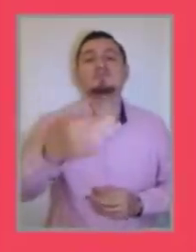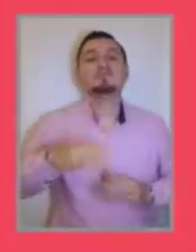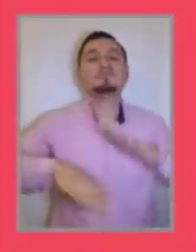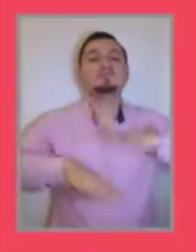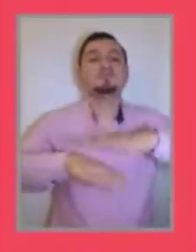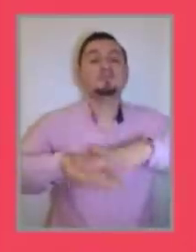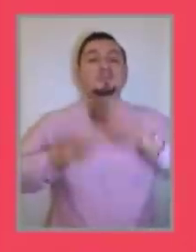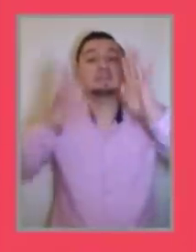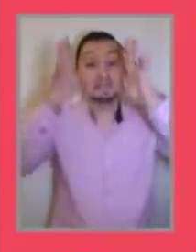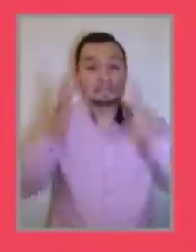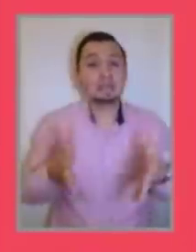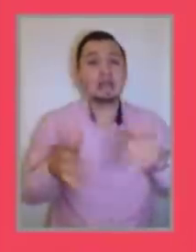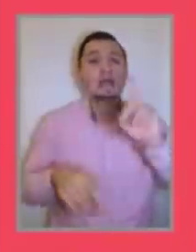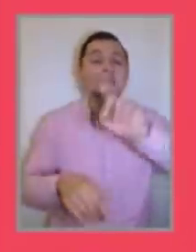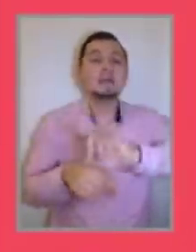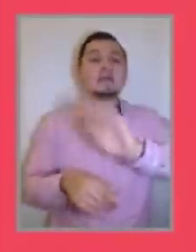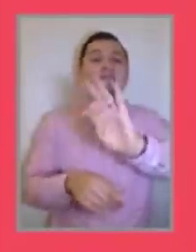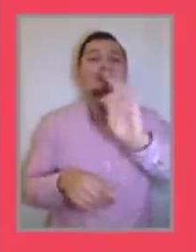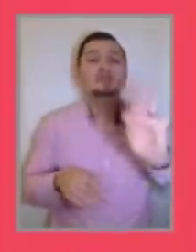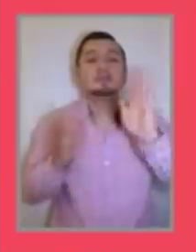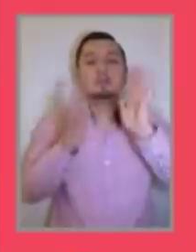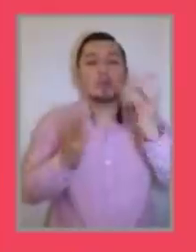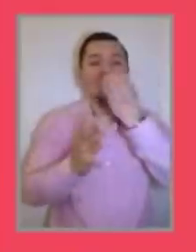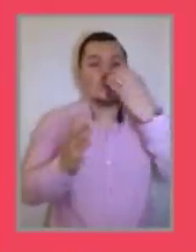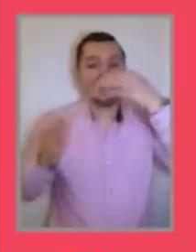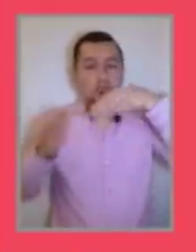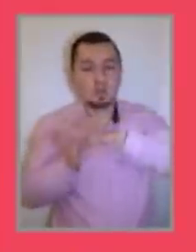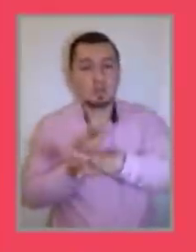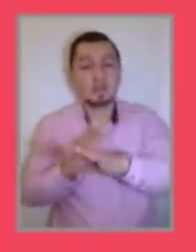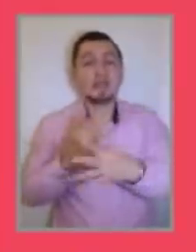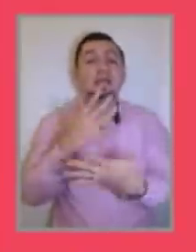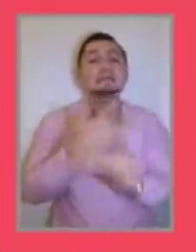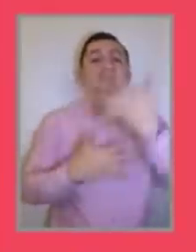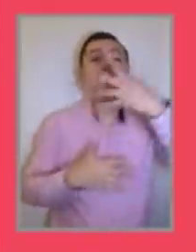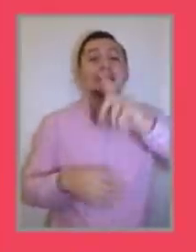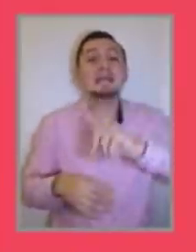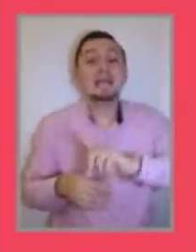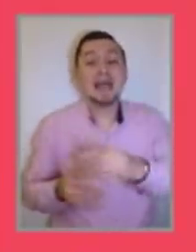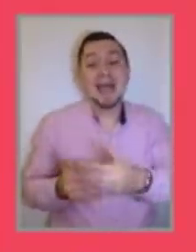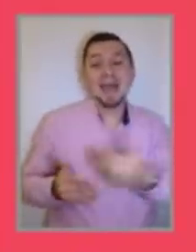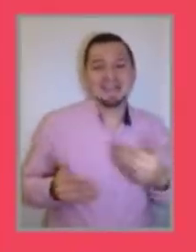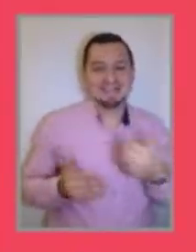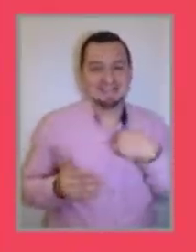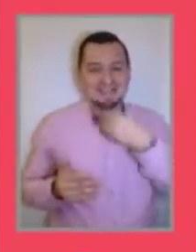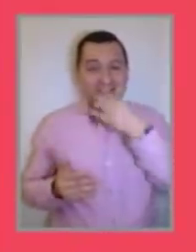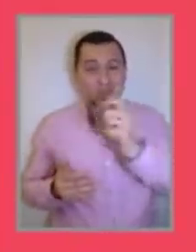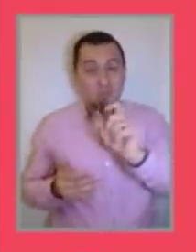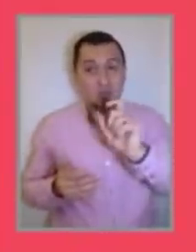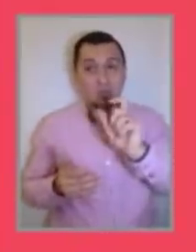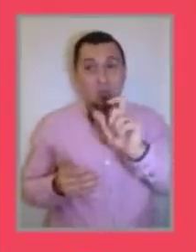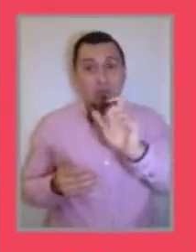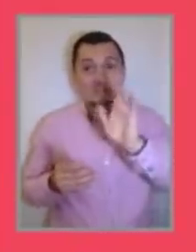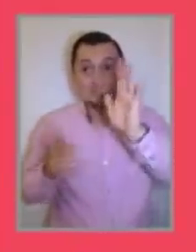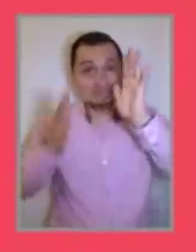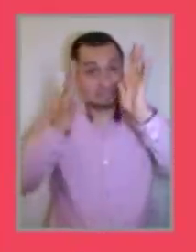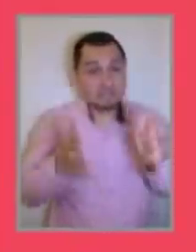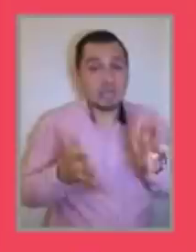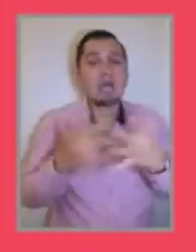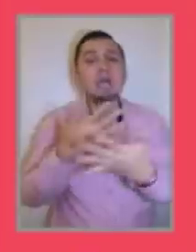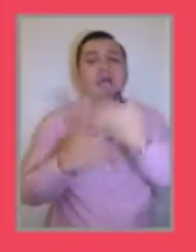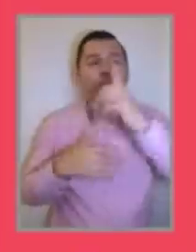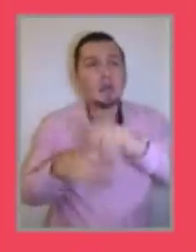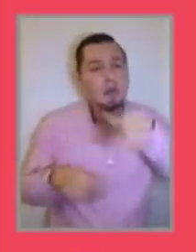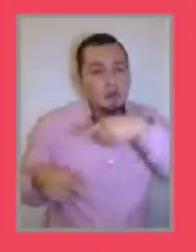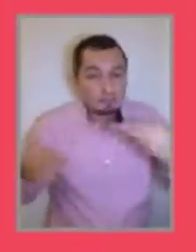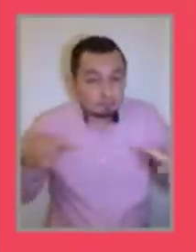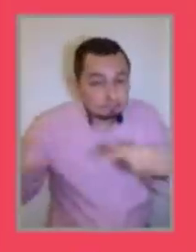de anunciar el regreso a la presencialidad con 15 días de anticipación, que es lo que estimamos nos va a llevar preparar a nuestros maestros y a nuestras escuelas